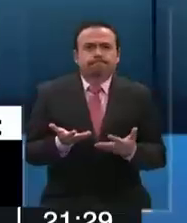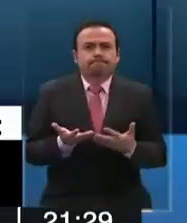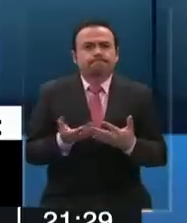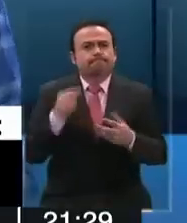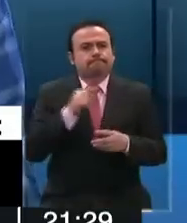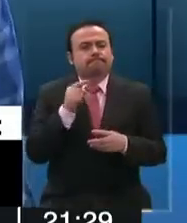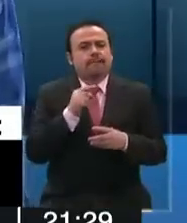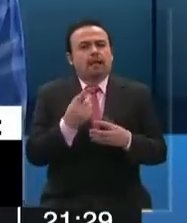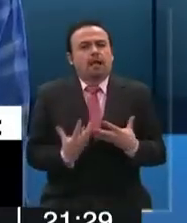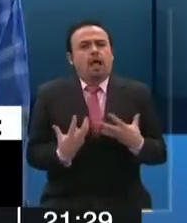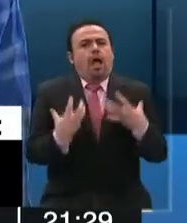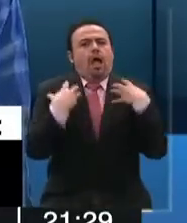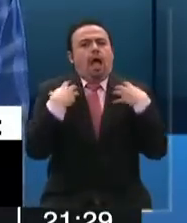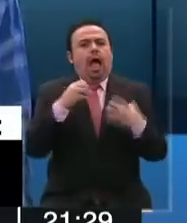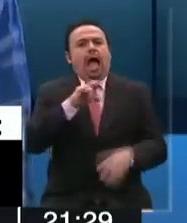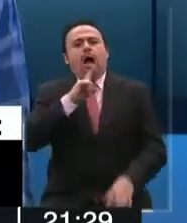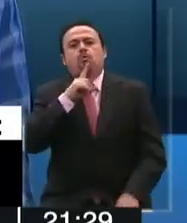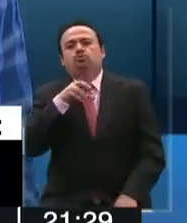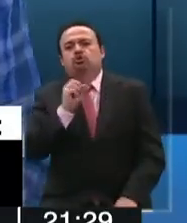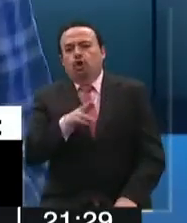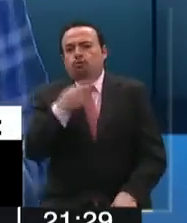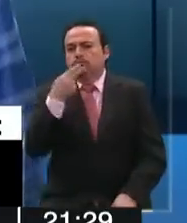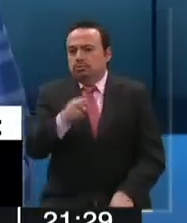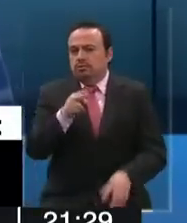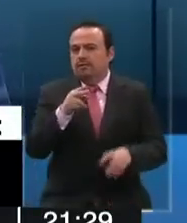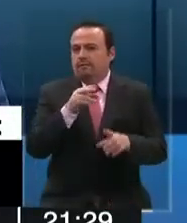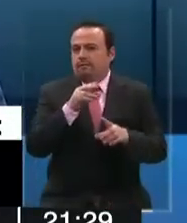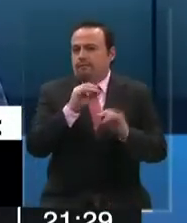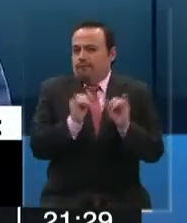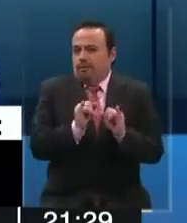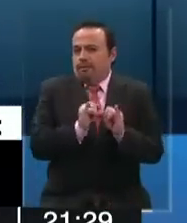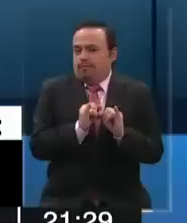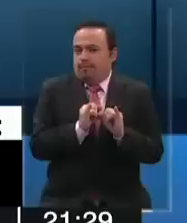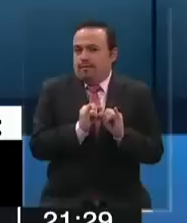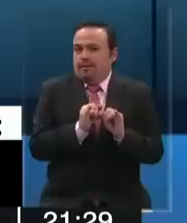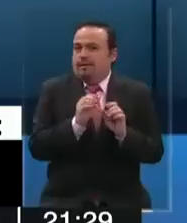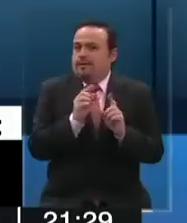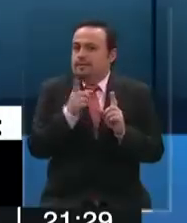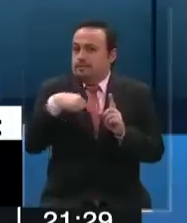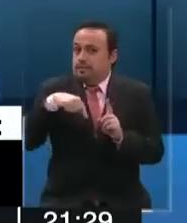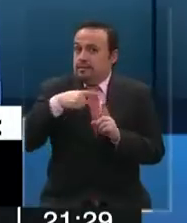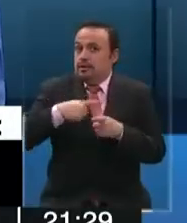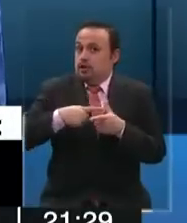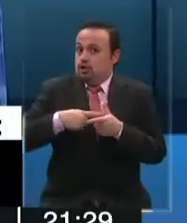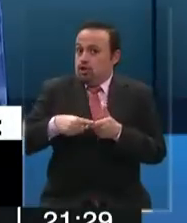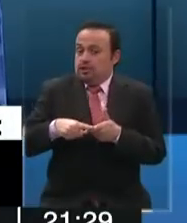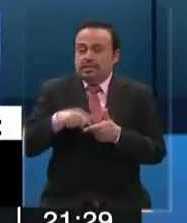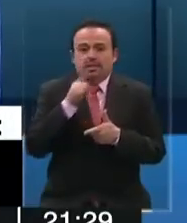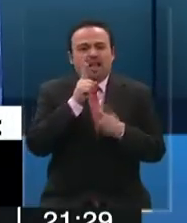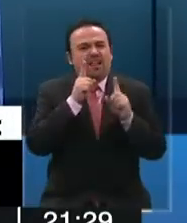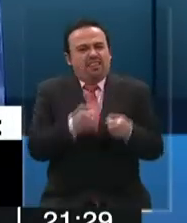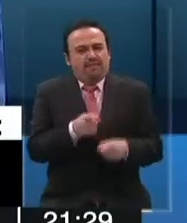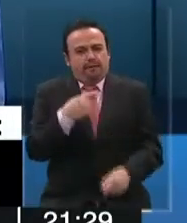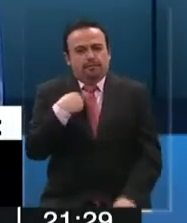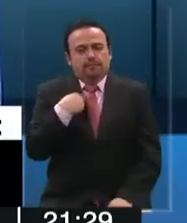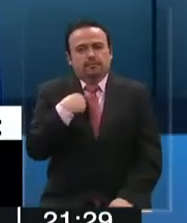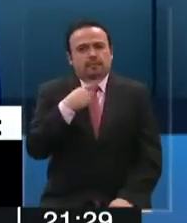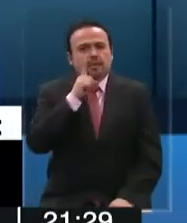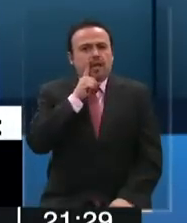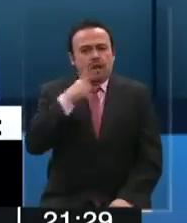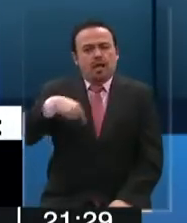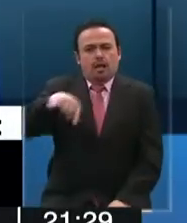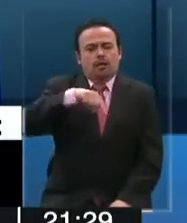autor de ese tipo de actos entonces debemos tener una mirada